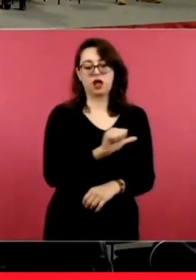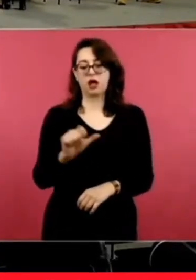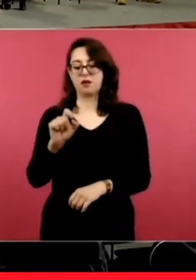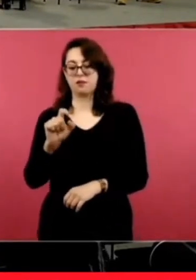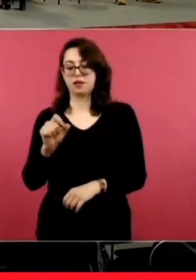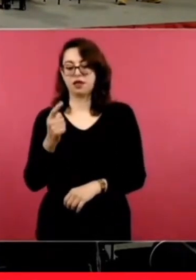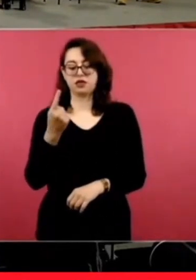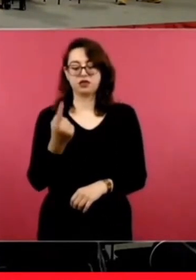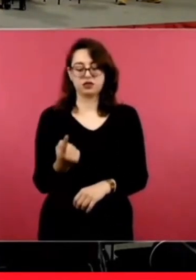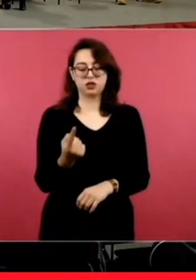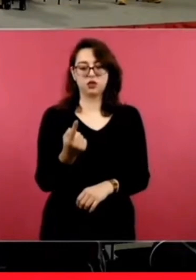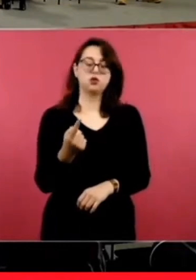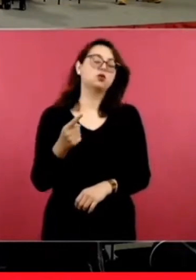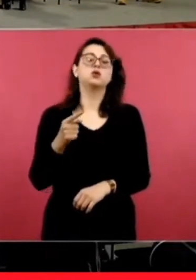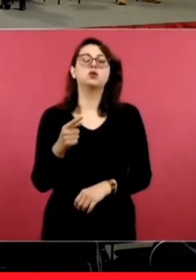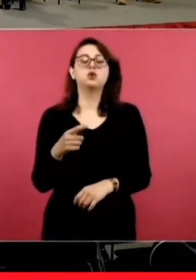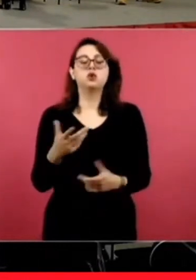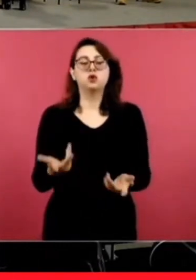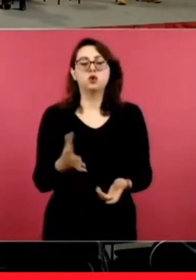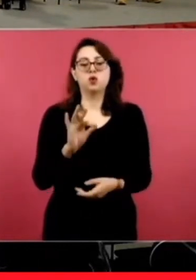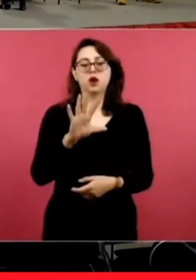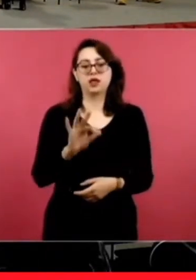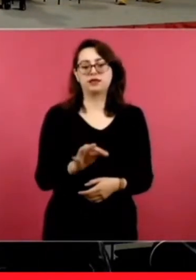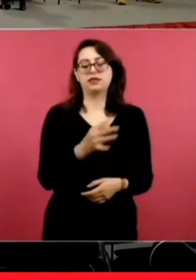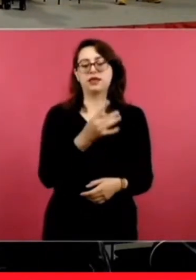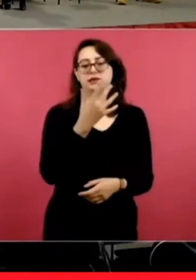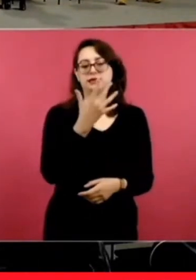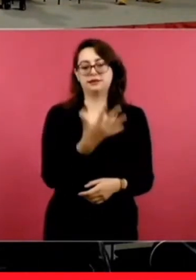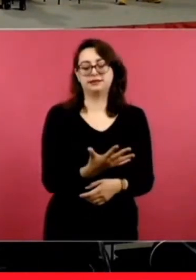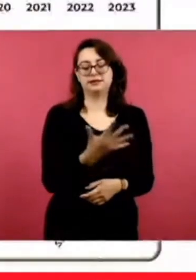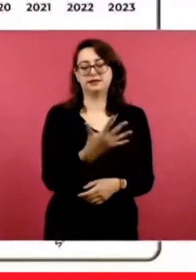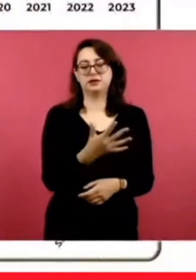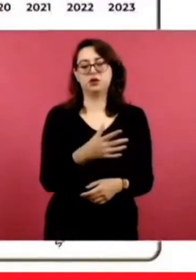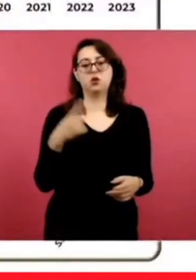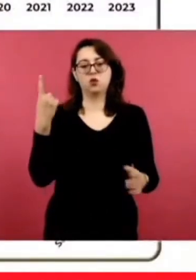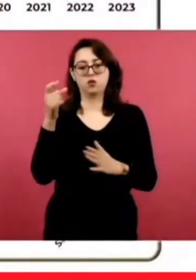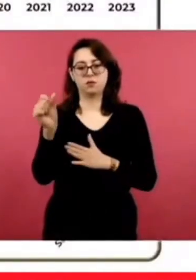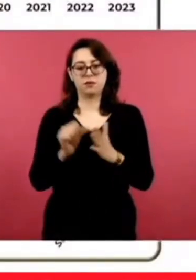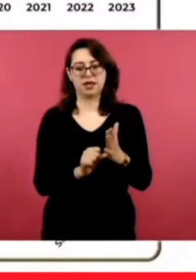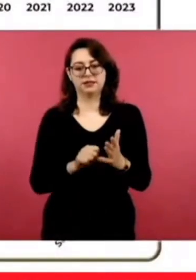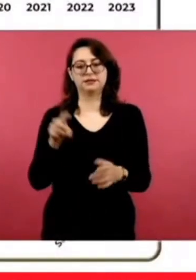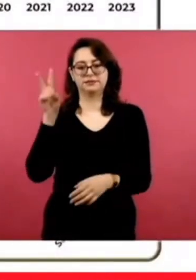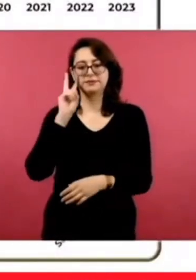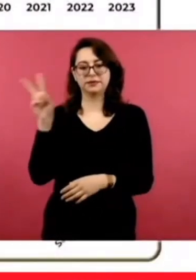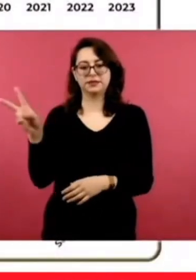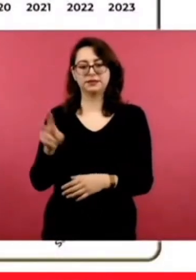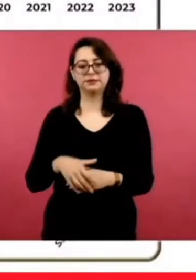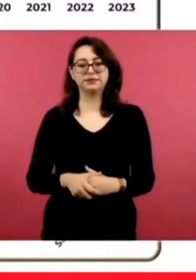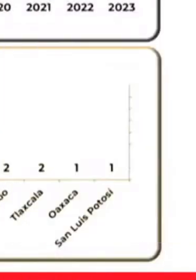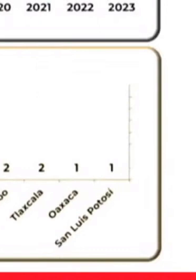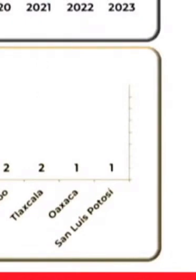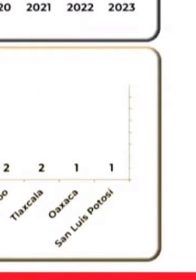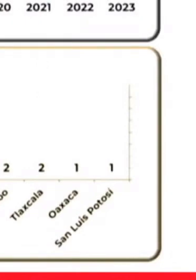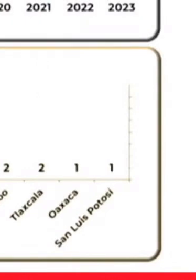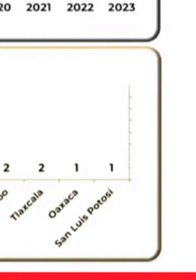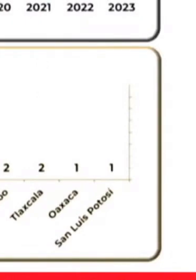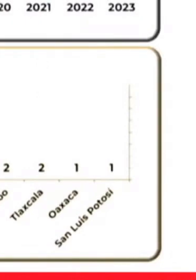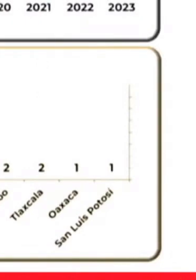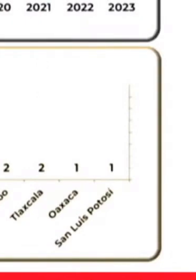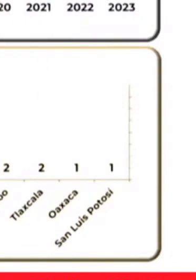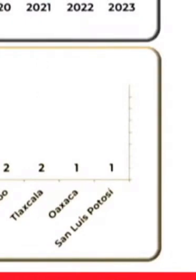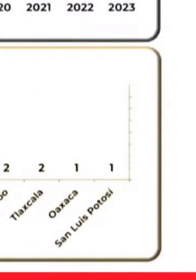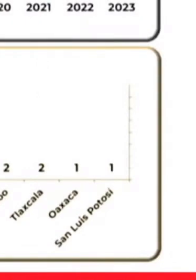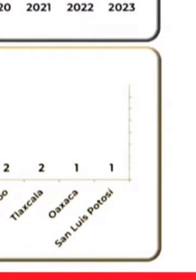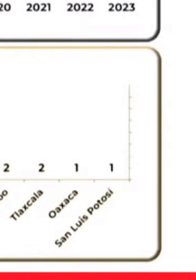cuarenta y cinco artefactos exclusivos en el mes llevamos 53 en el año ochocientos y en lo que va